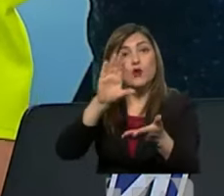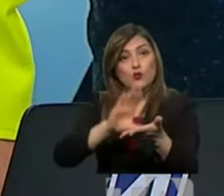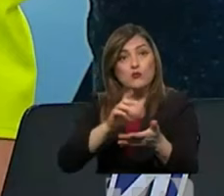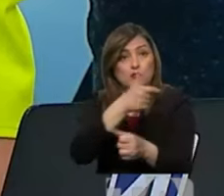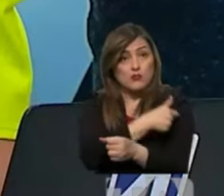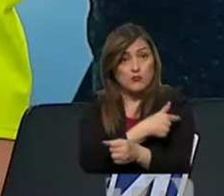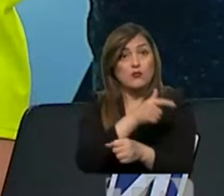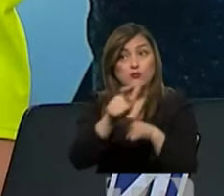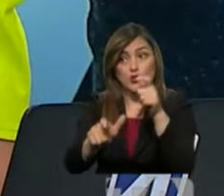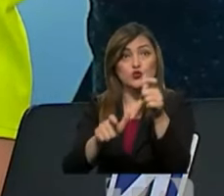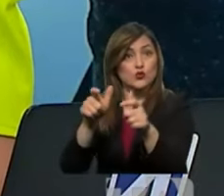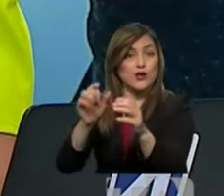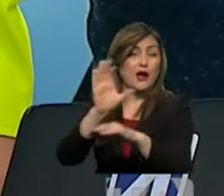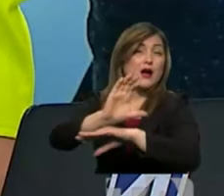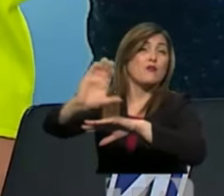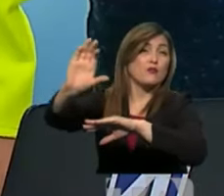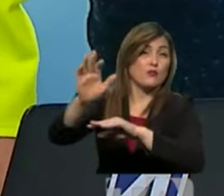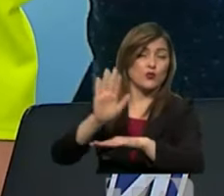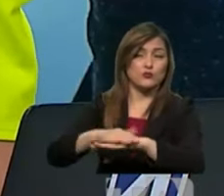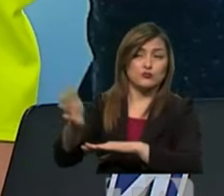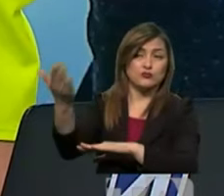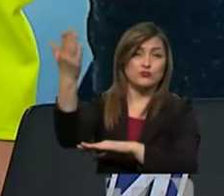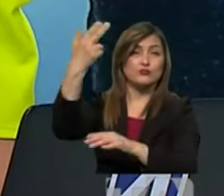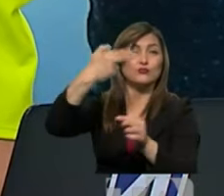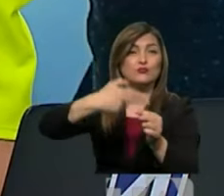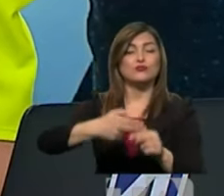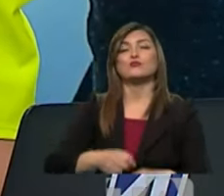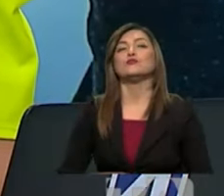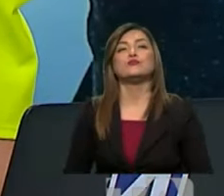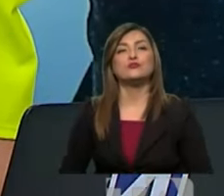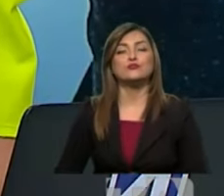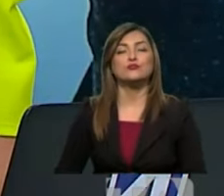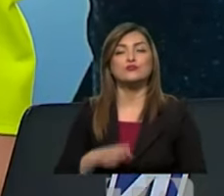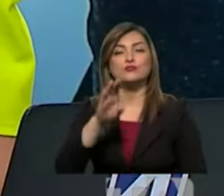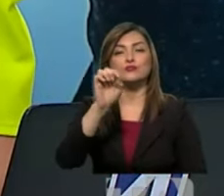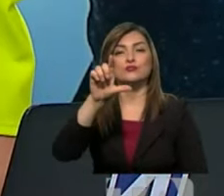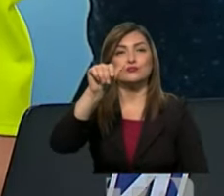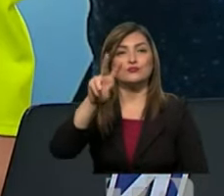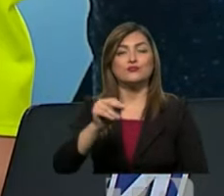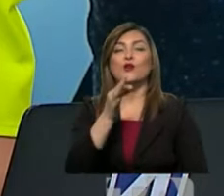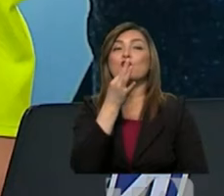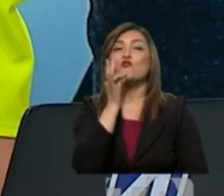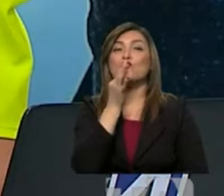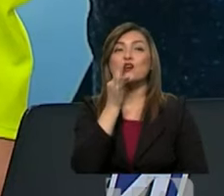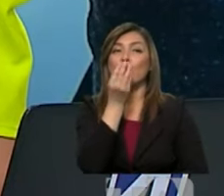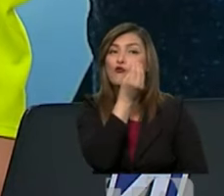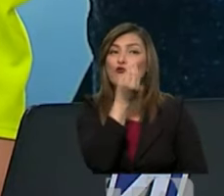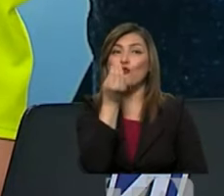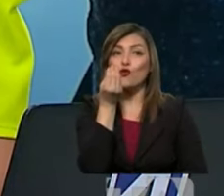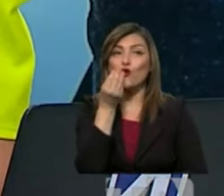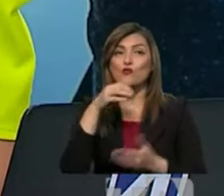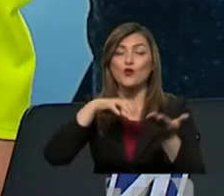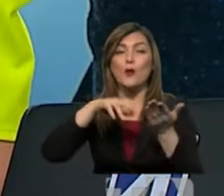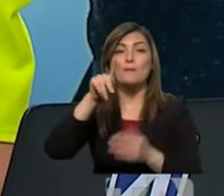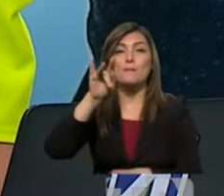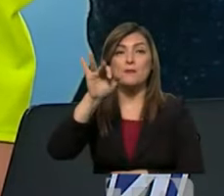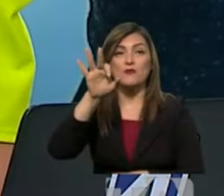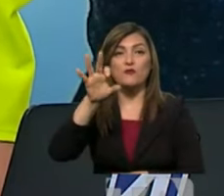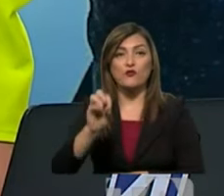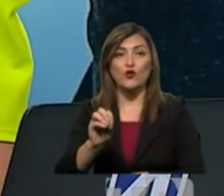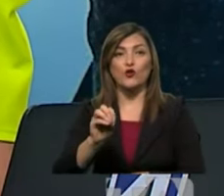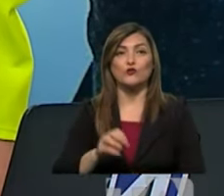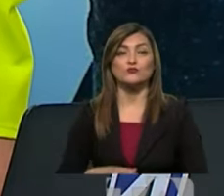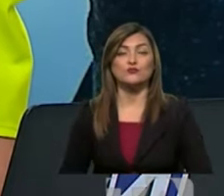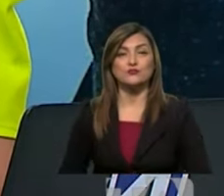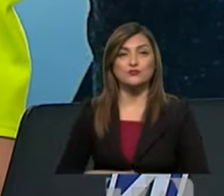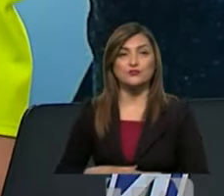para llegar a la población rural de aquí del país. Belén Merizalde se trasladó a una de las fincas florícolas ubicada en la parroquia de Pifo, esto en el